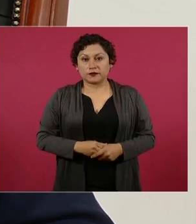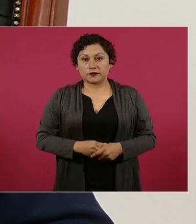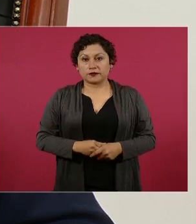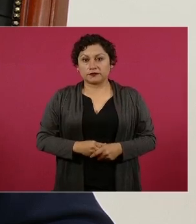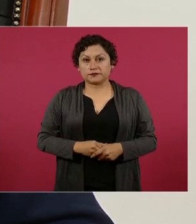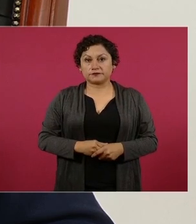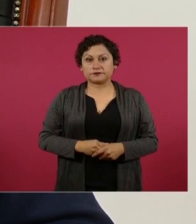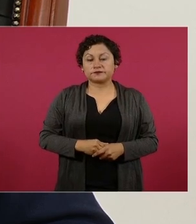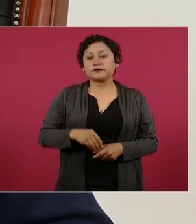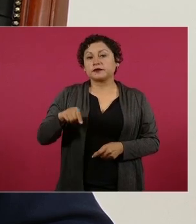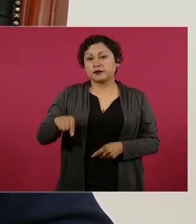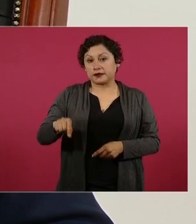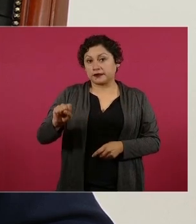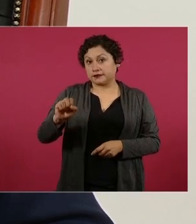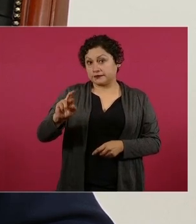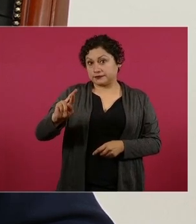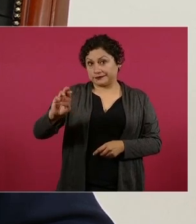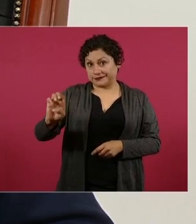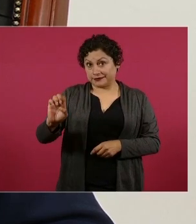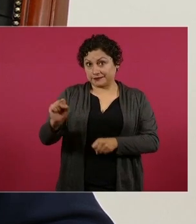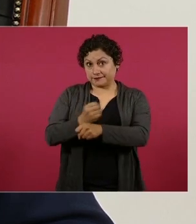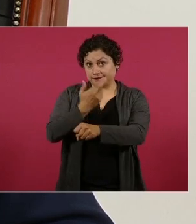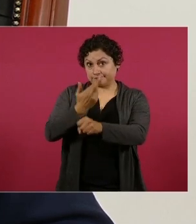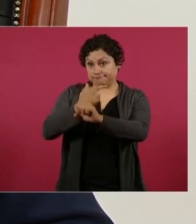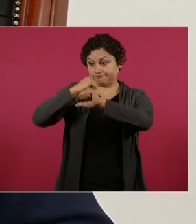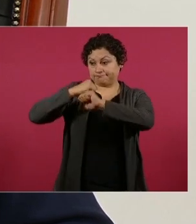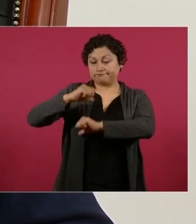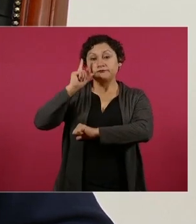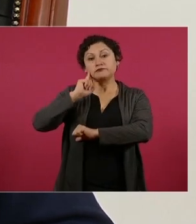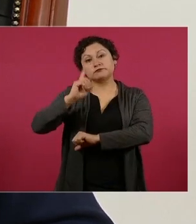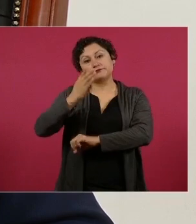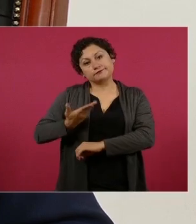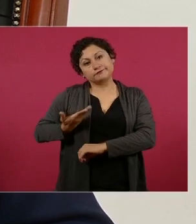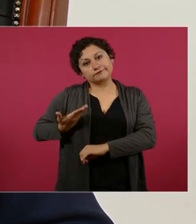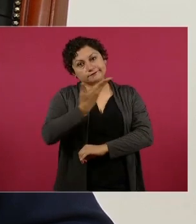secretaria de Relaciones Exteriores al